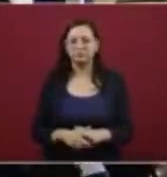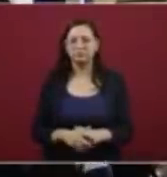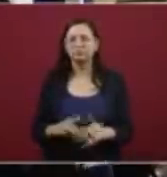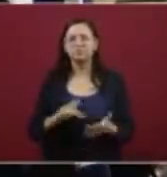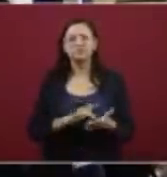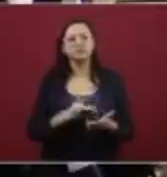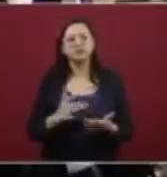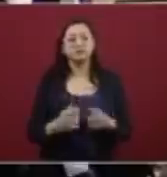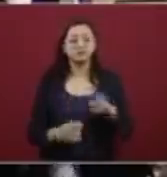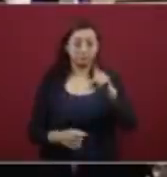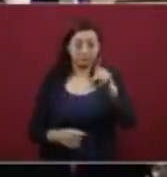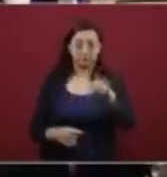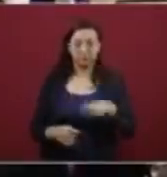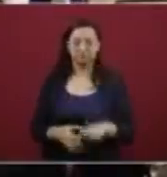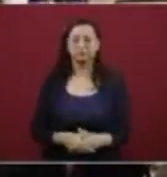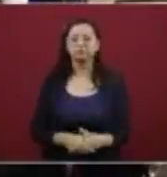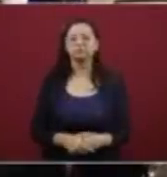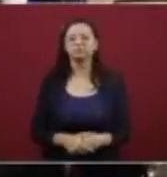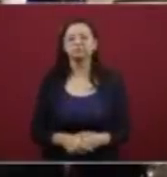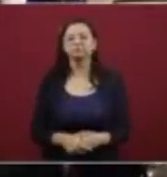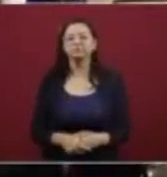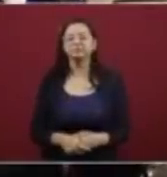Vamos allá.